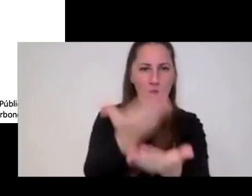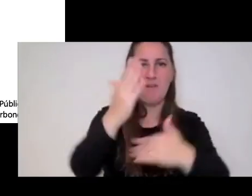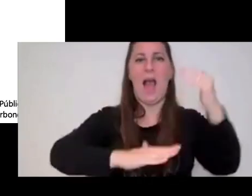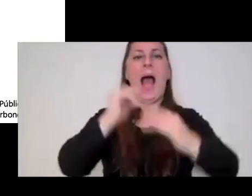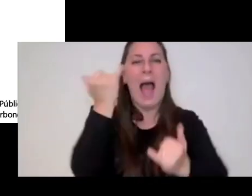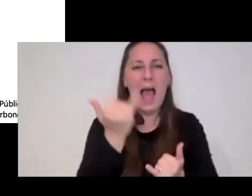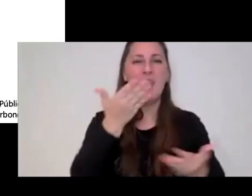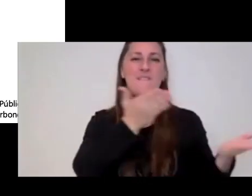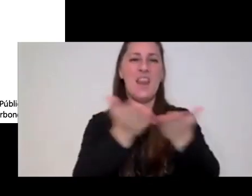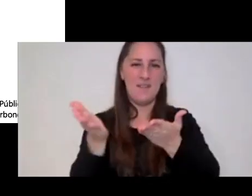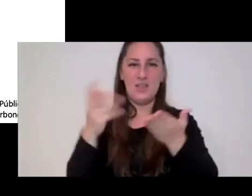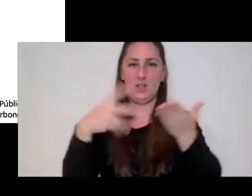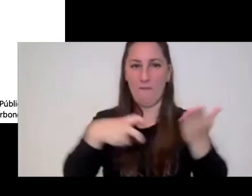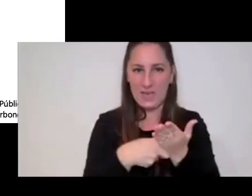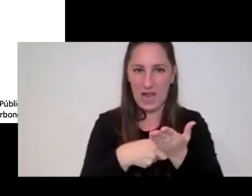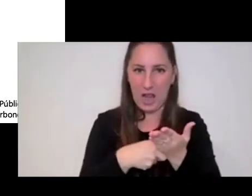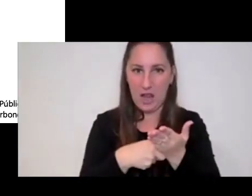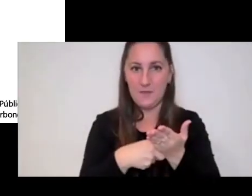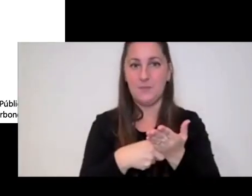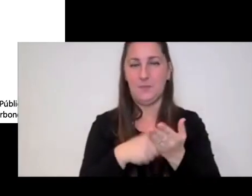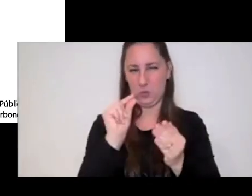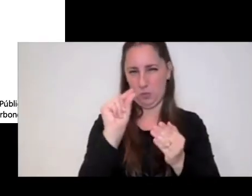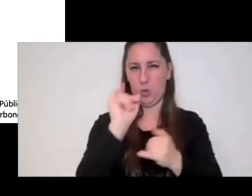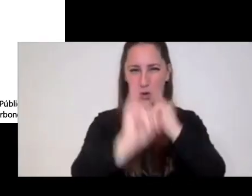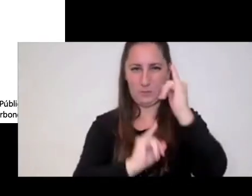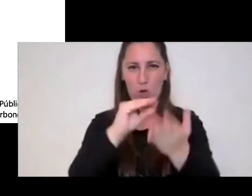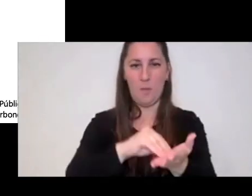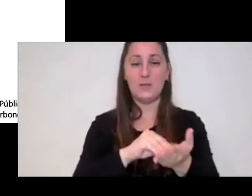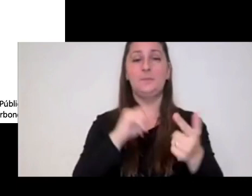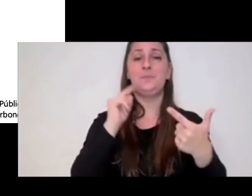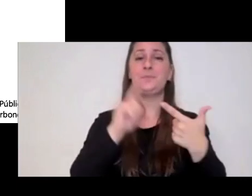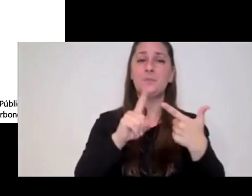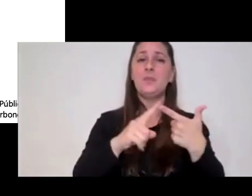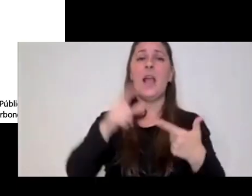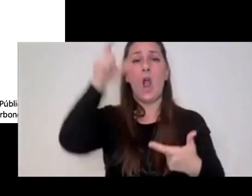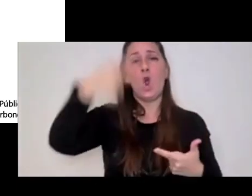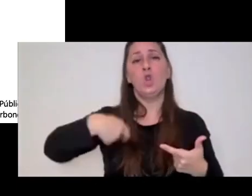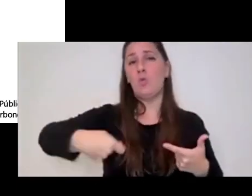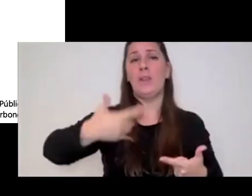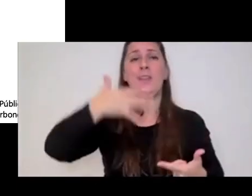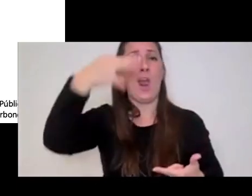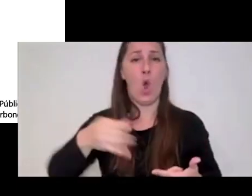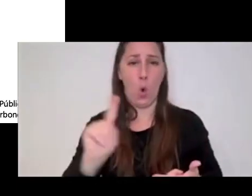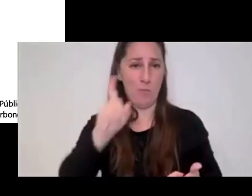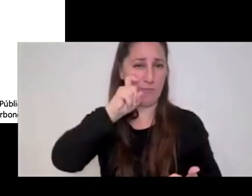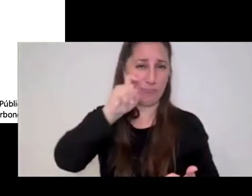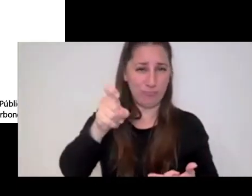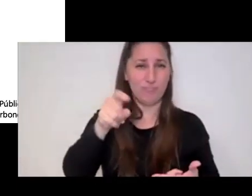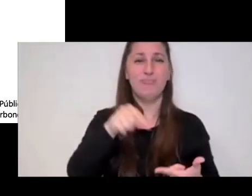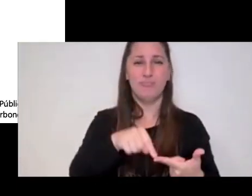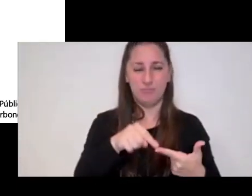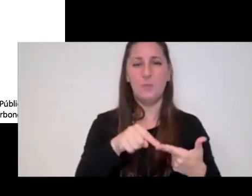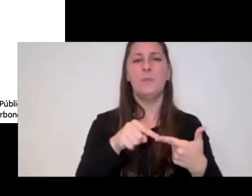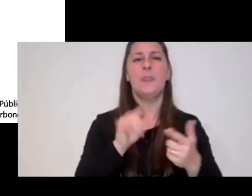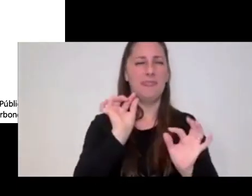fiscal. Los vamos a tratar dentro de unos minutos. Al contribuyente incumplidor, básicamente porque se trata, y lo vamos a ver en detalle, de un